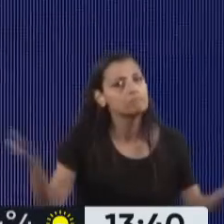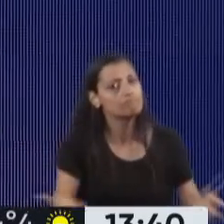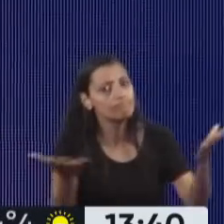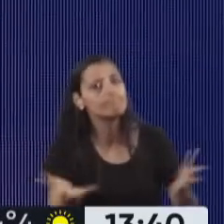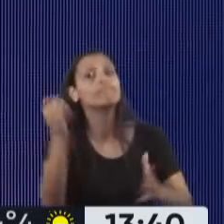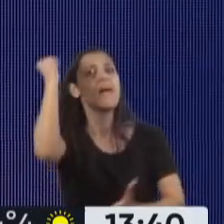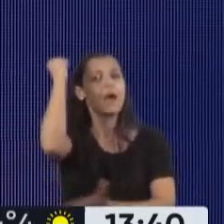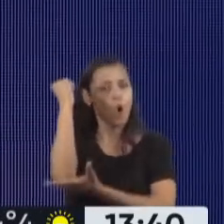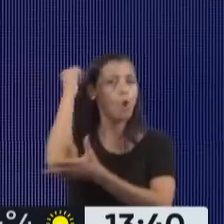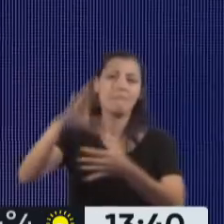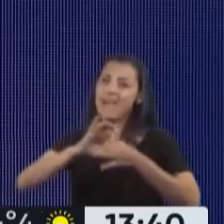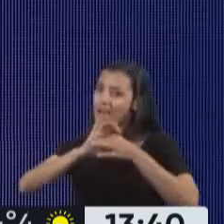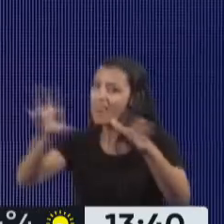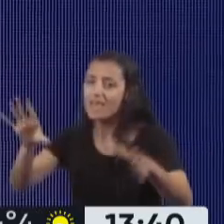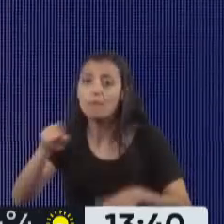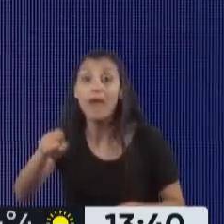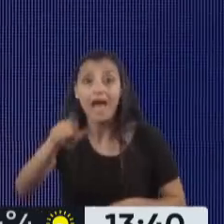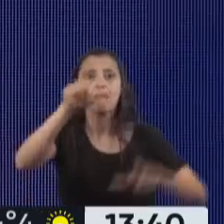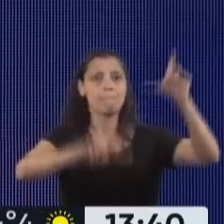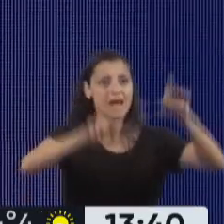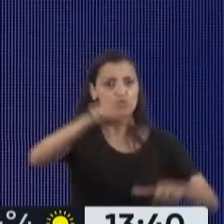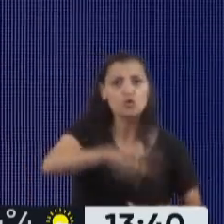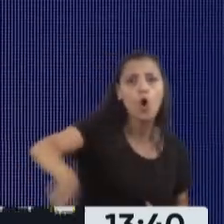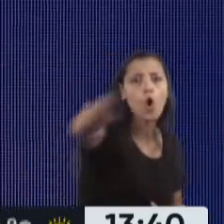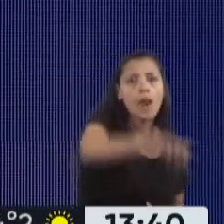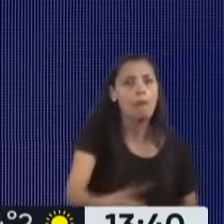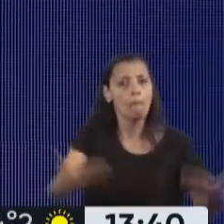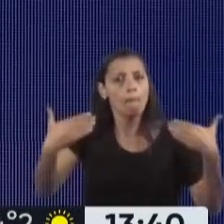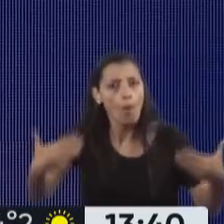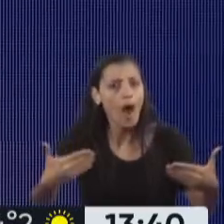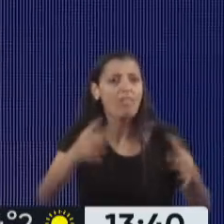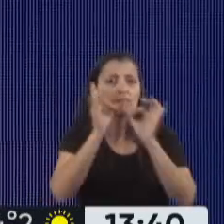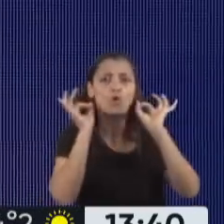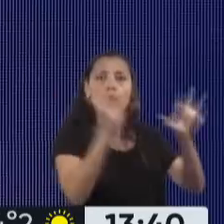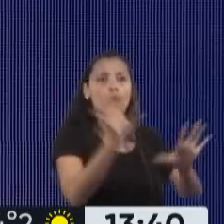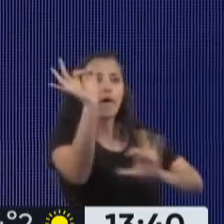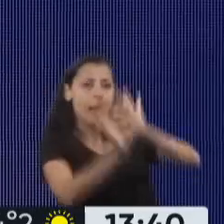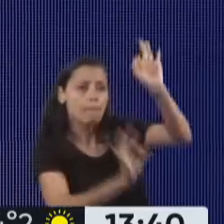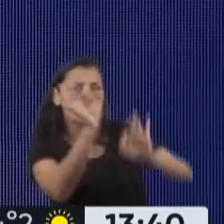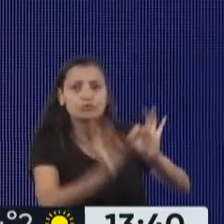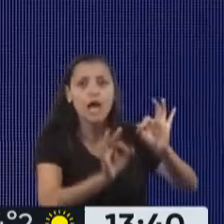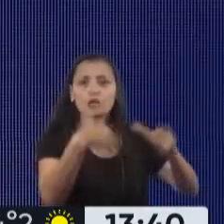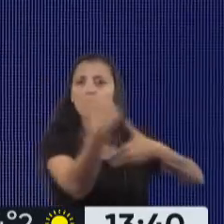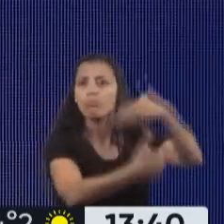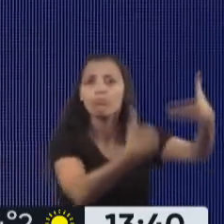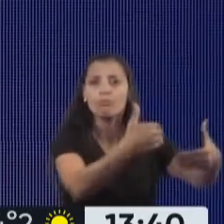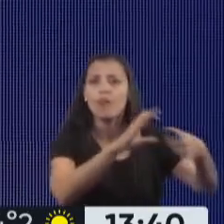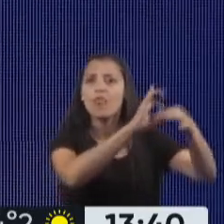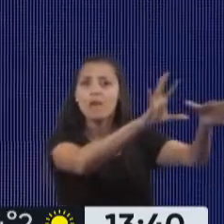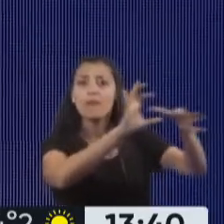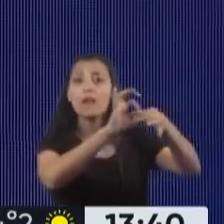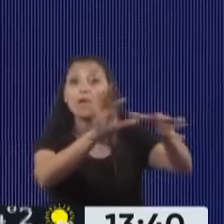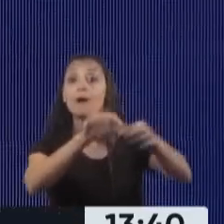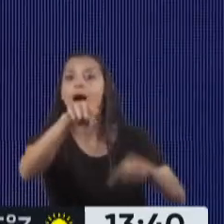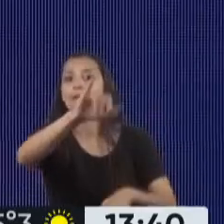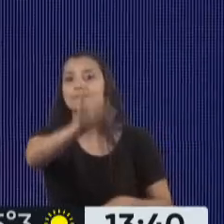una economía libre y que la gente, digamos, pueda llevar a cabo sus proyectos y que ahí sí tome